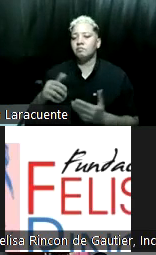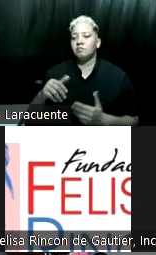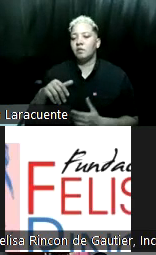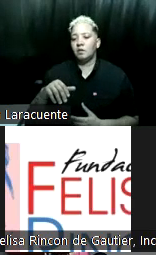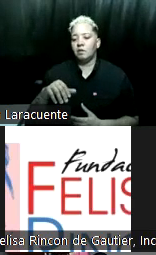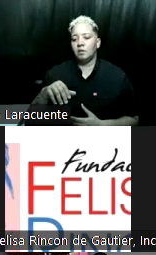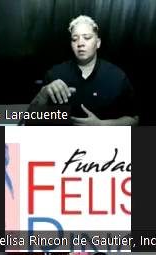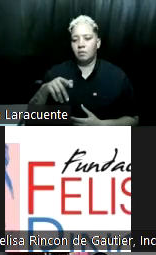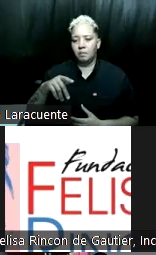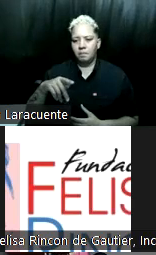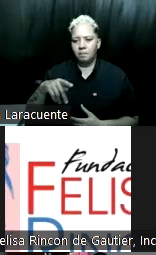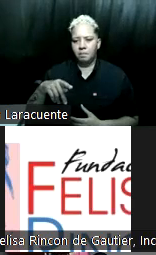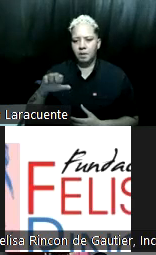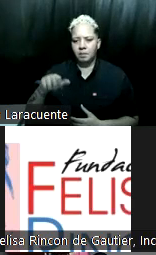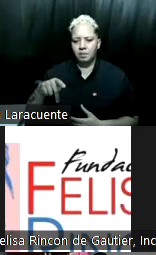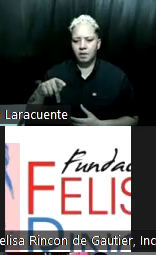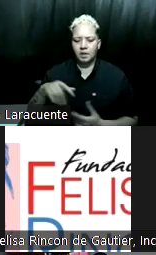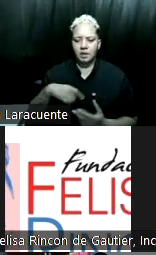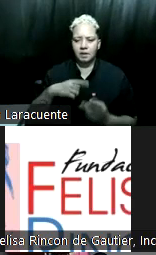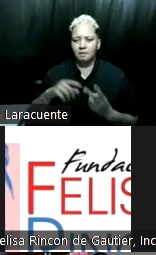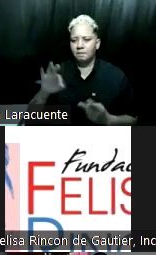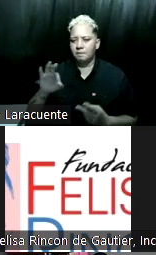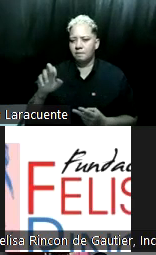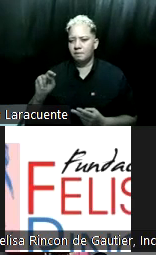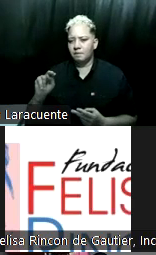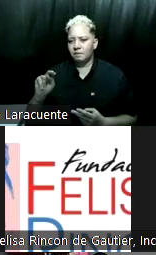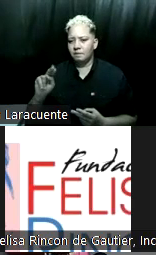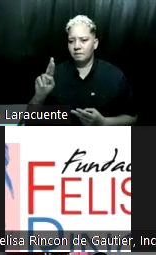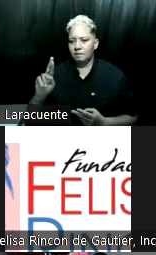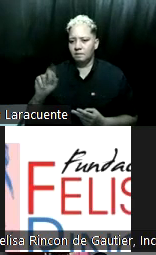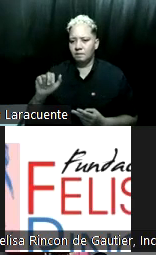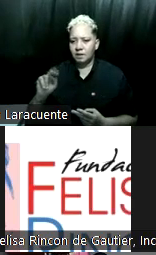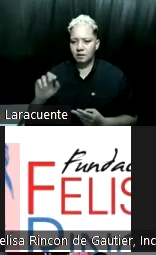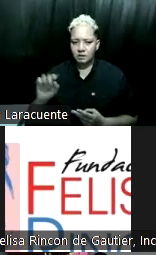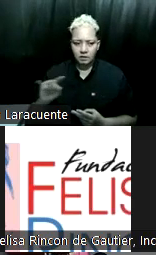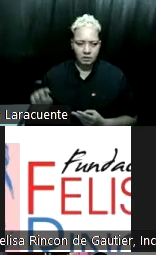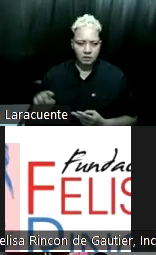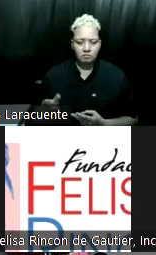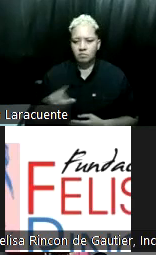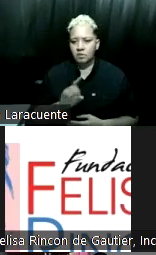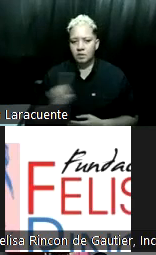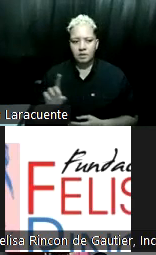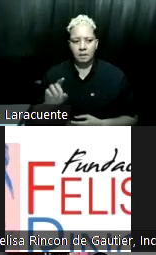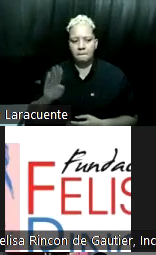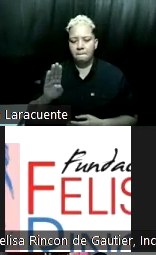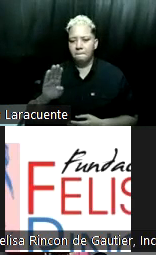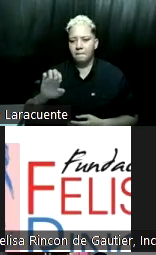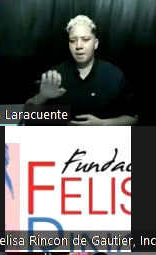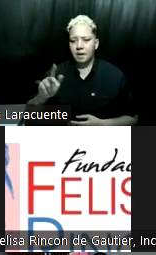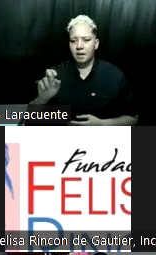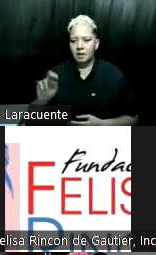Müller, y a Franz Beckenbauer, el Kaiser. A mano derecha está Beckenbauer,